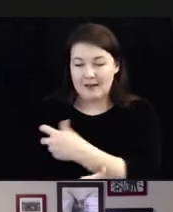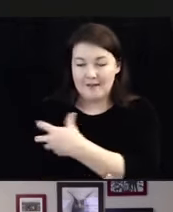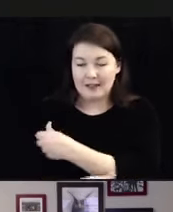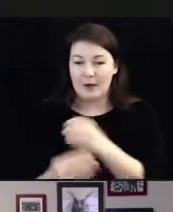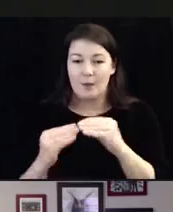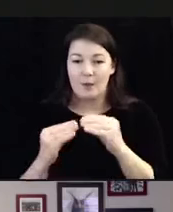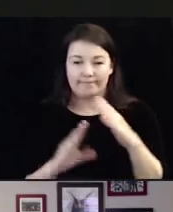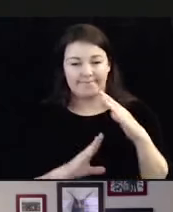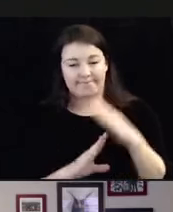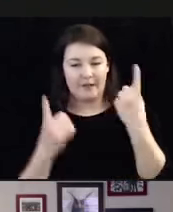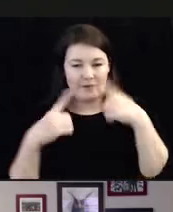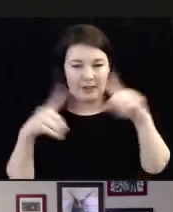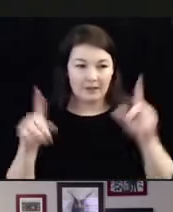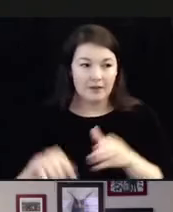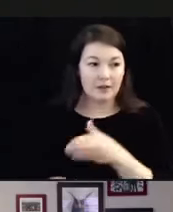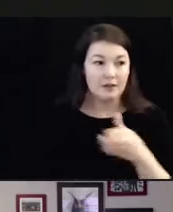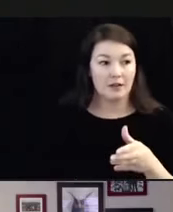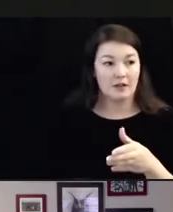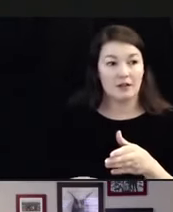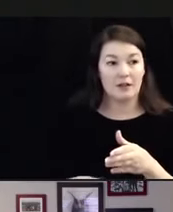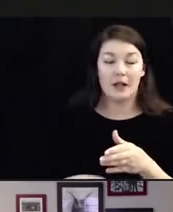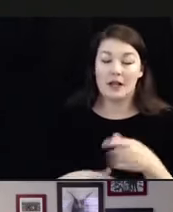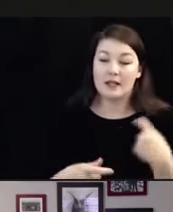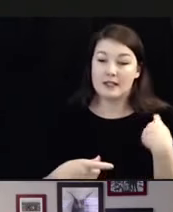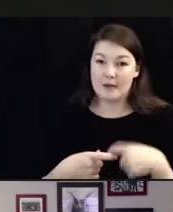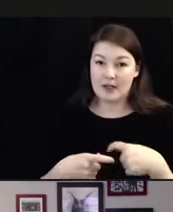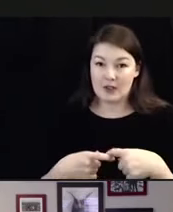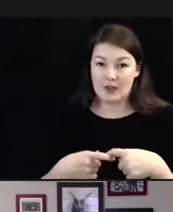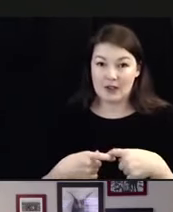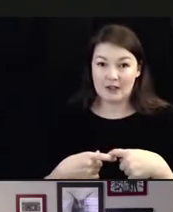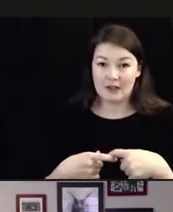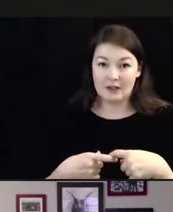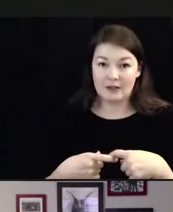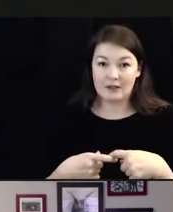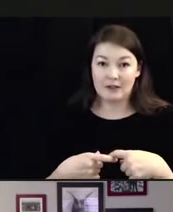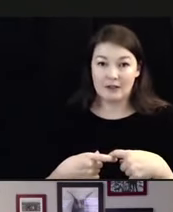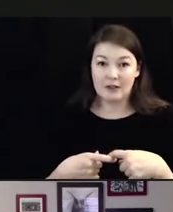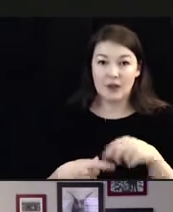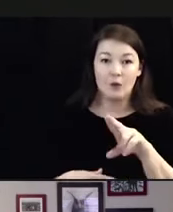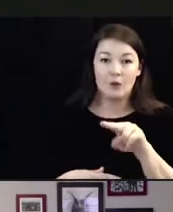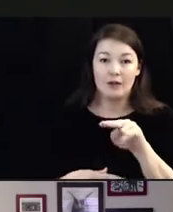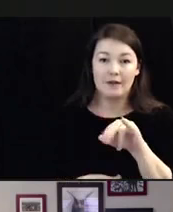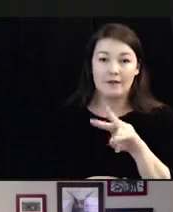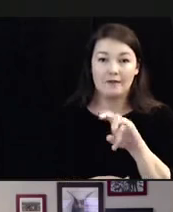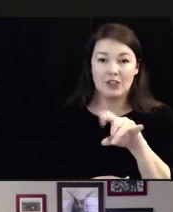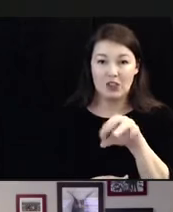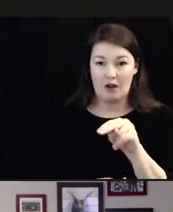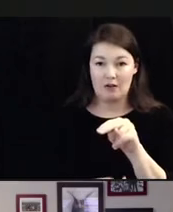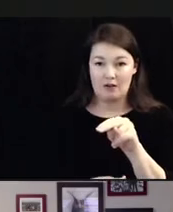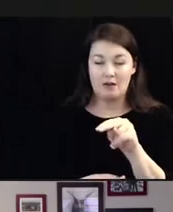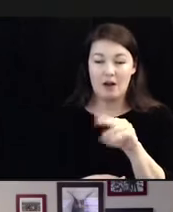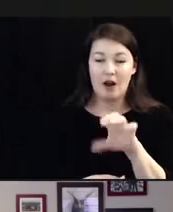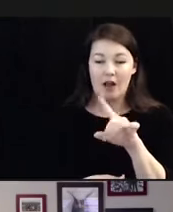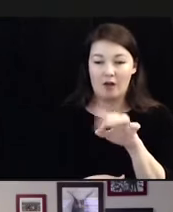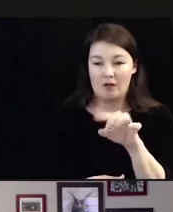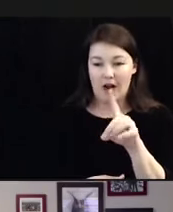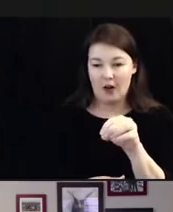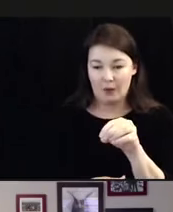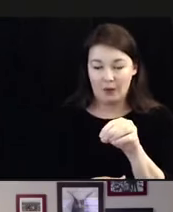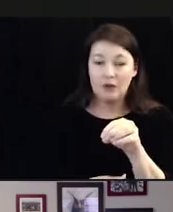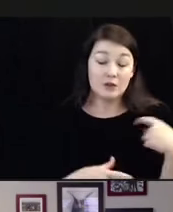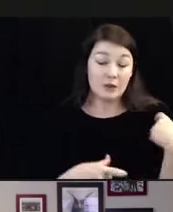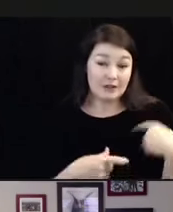Hello, Governor. In Spanish, Gobernador, ¿cuál sería la estrategia para distribuir las vacunas de COVID-19 entre los niños de 5